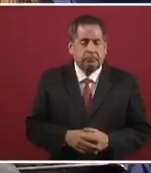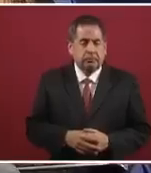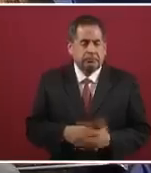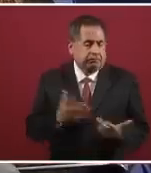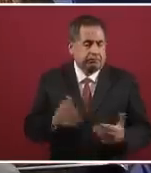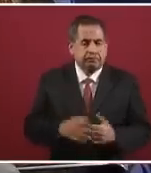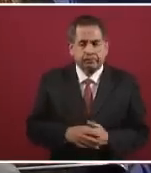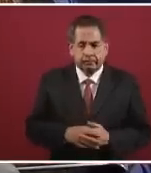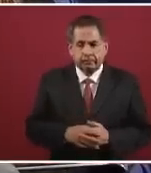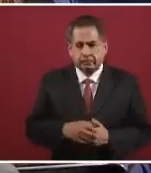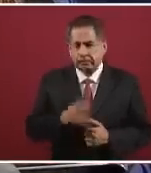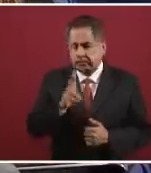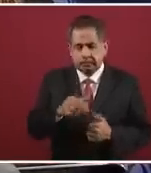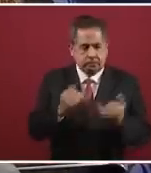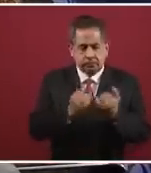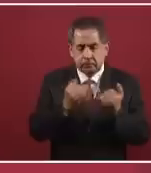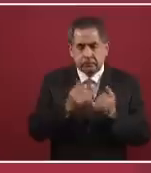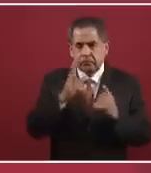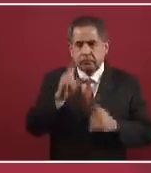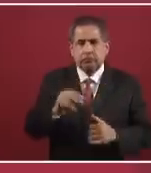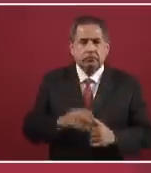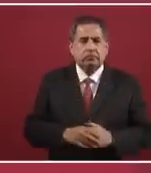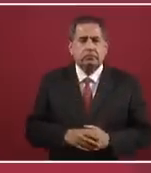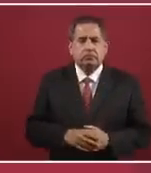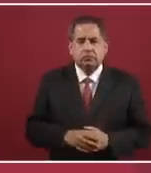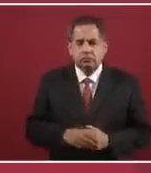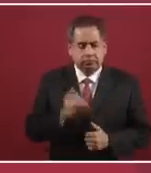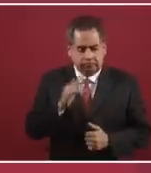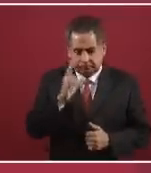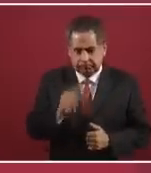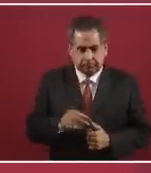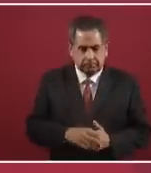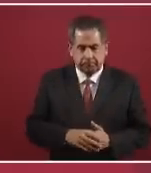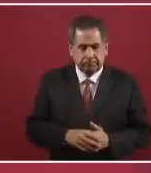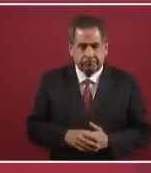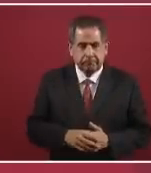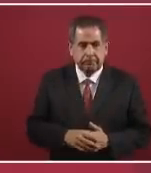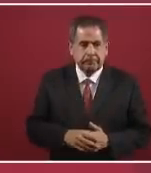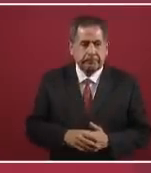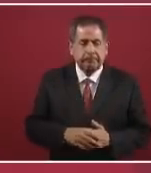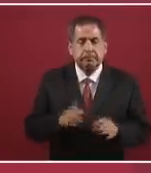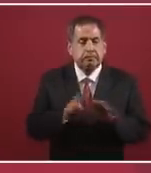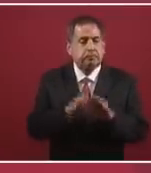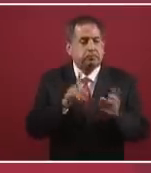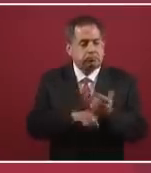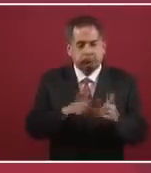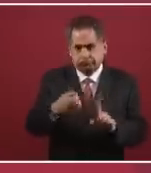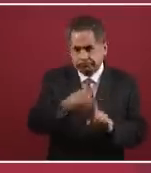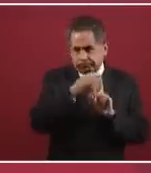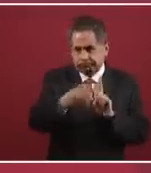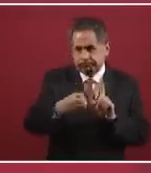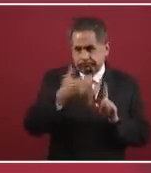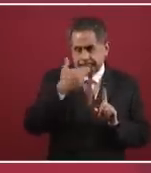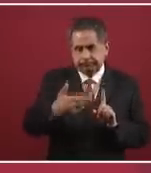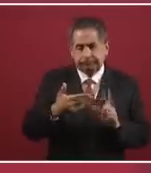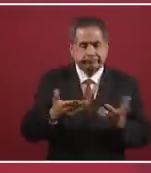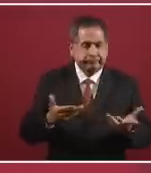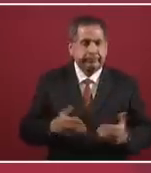entonces ya no se puede eso ya esté aquí a poner orden